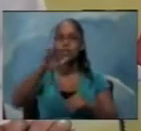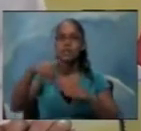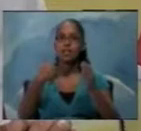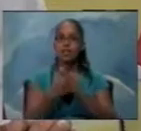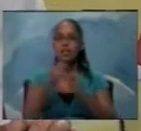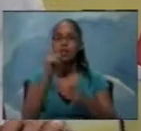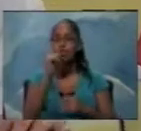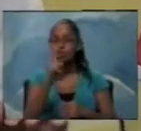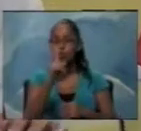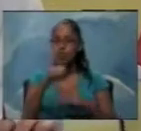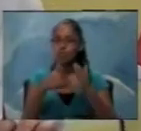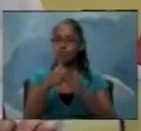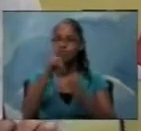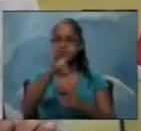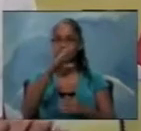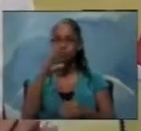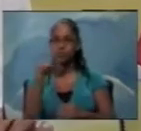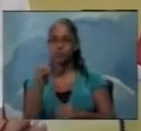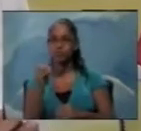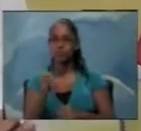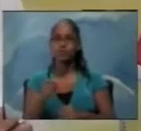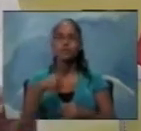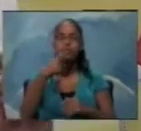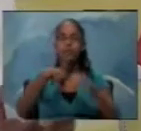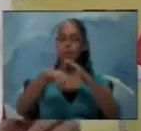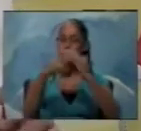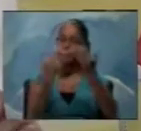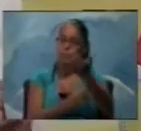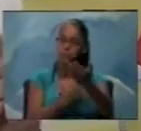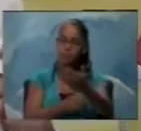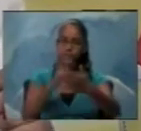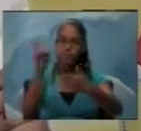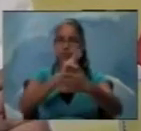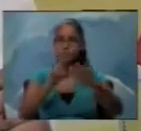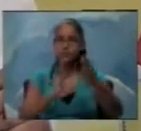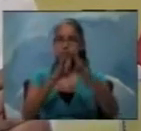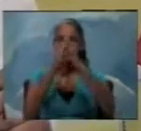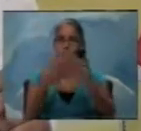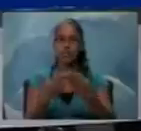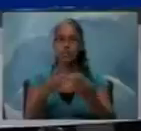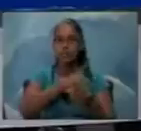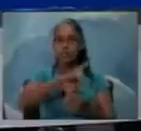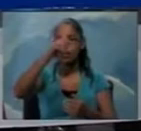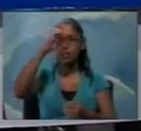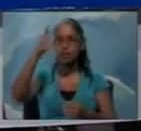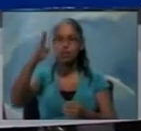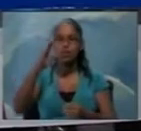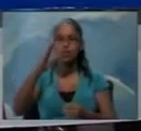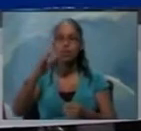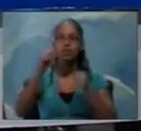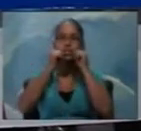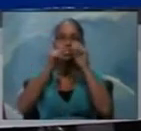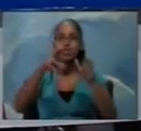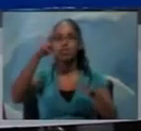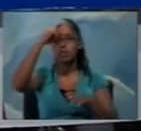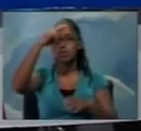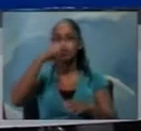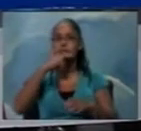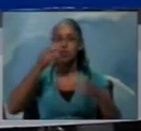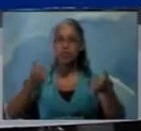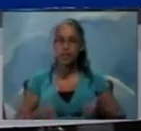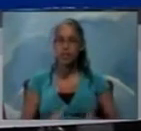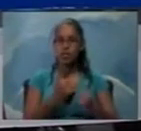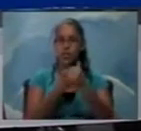el 20. Hermano Levi nos da lectura a la palabra de Dios. Que Dios le bendiga con la bendición del Padre, la del Hijo y la del